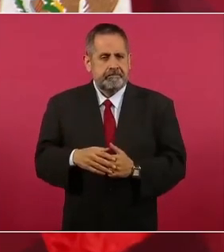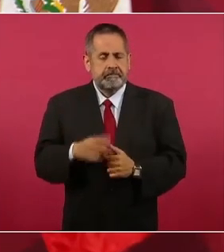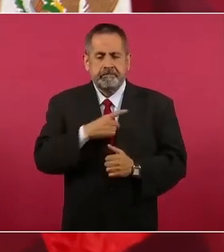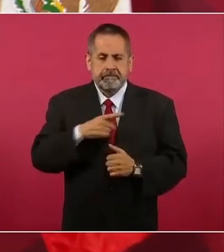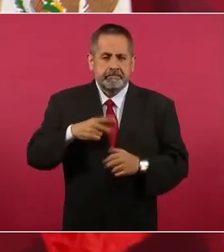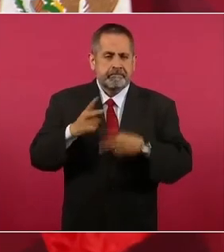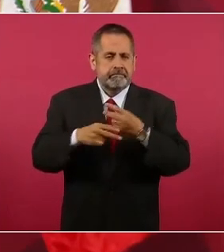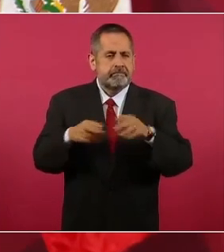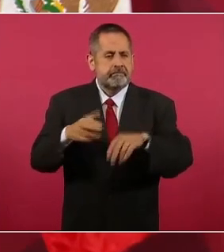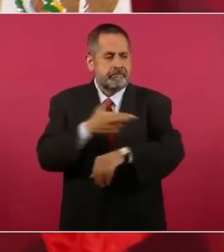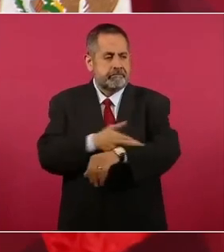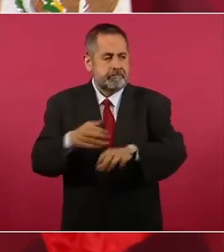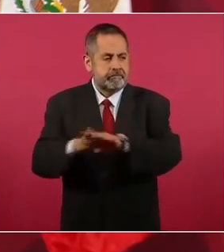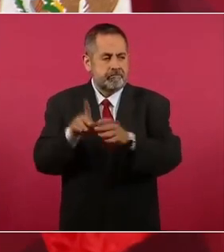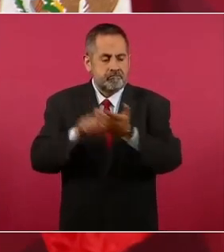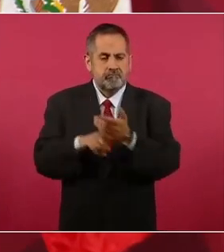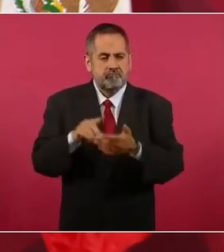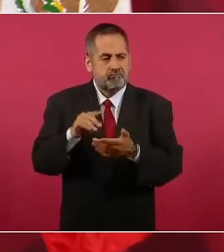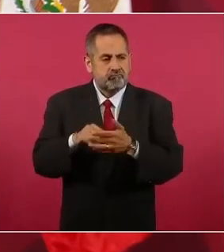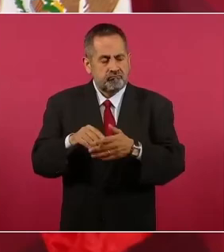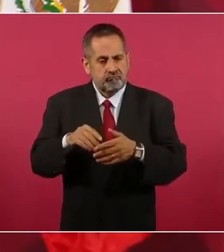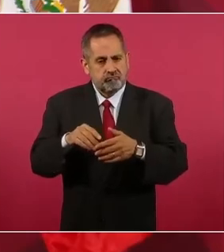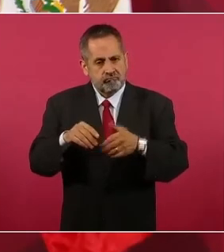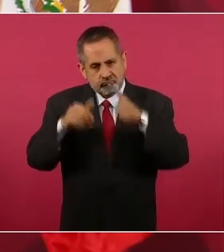interesar y aplicarnos